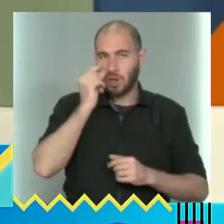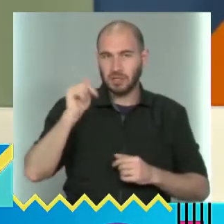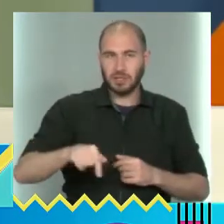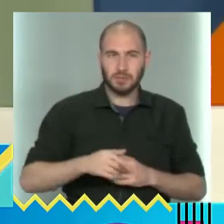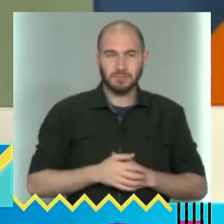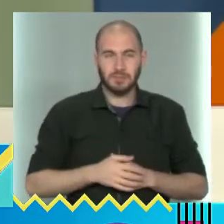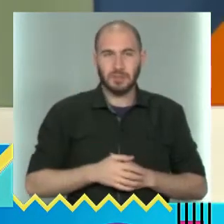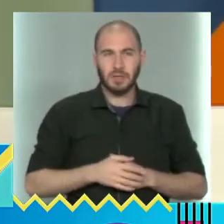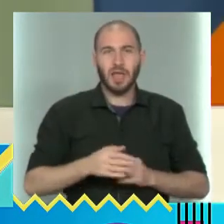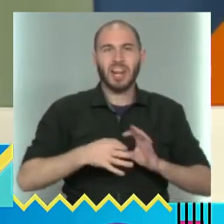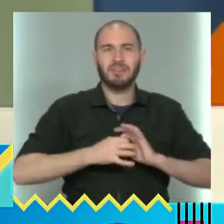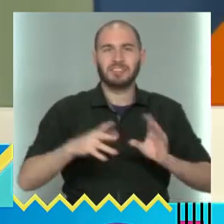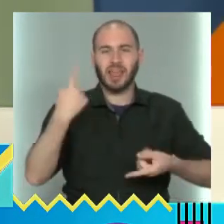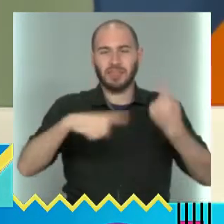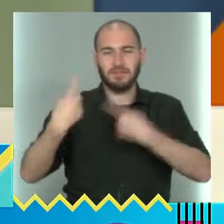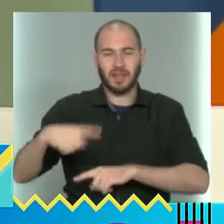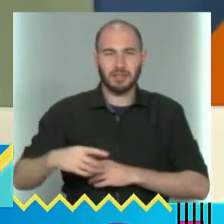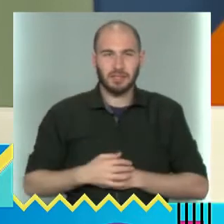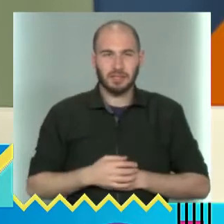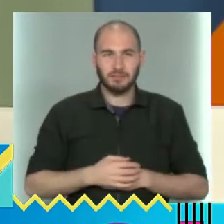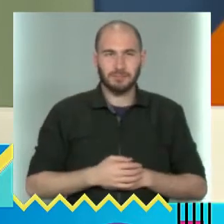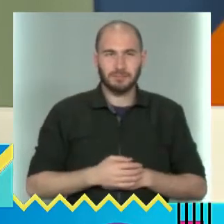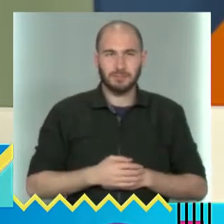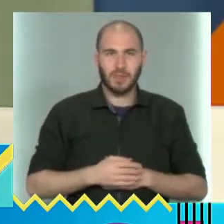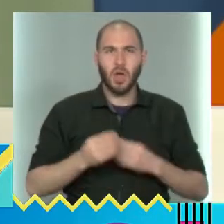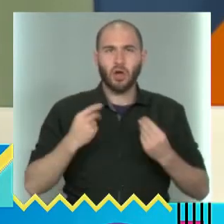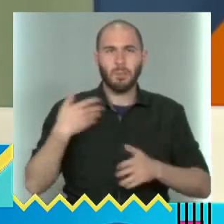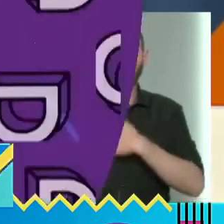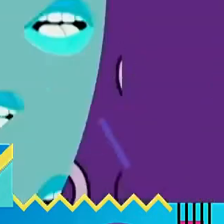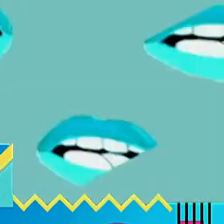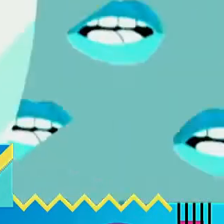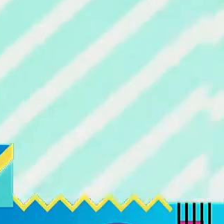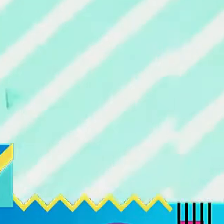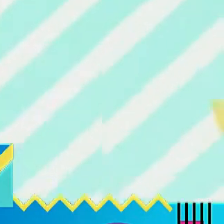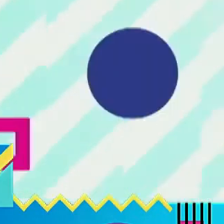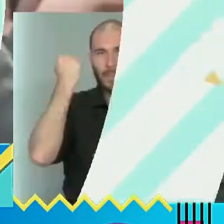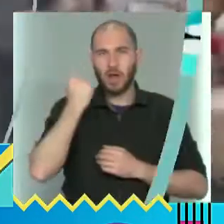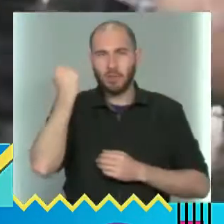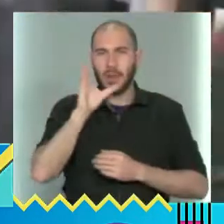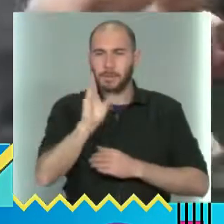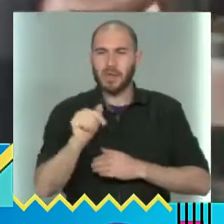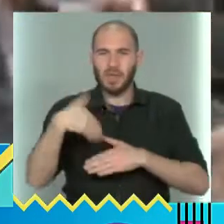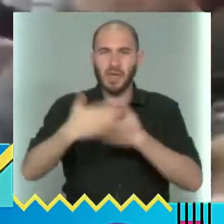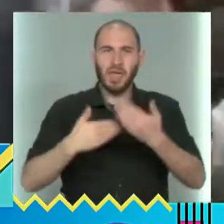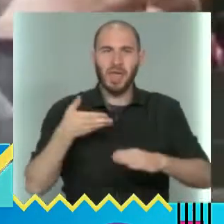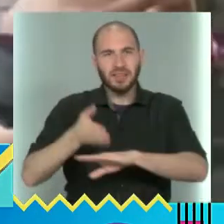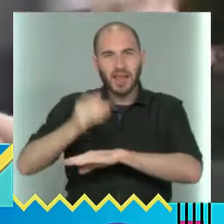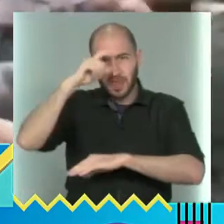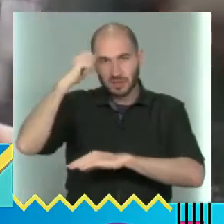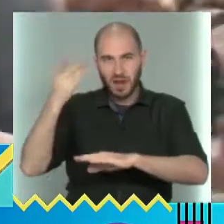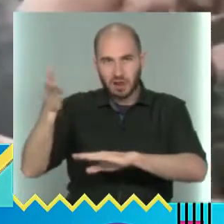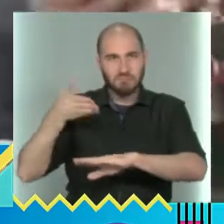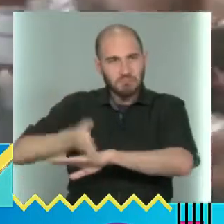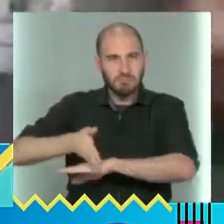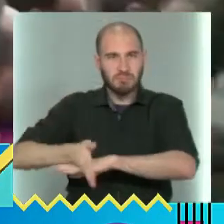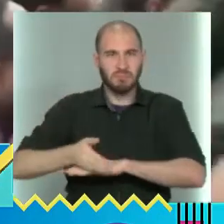política, las distintas libertades, cómo se desarrolla la economía de un país, la injerencia internacional, se podría